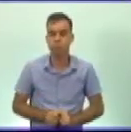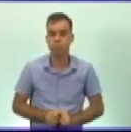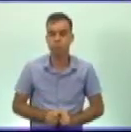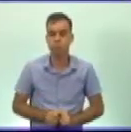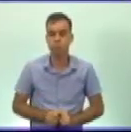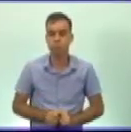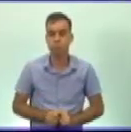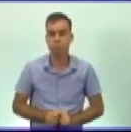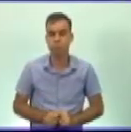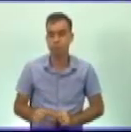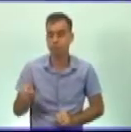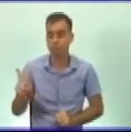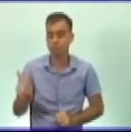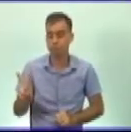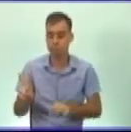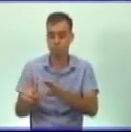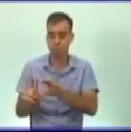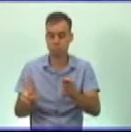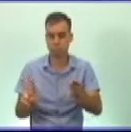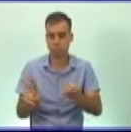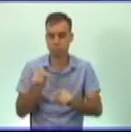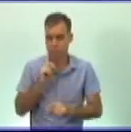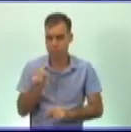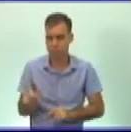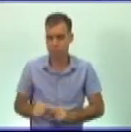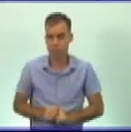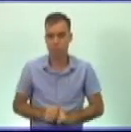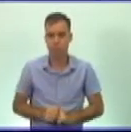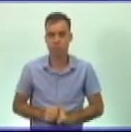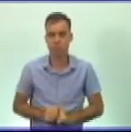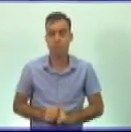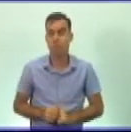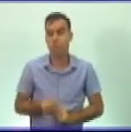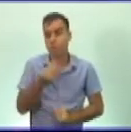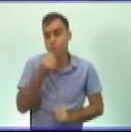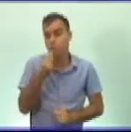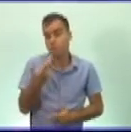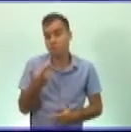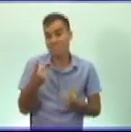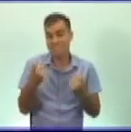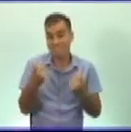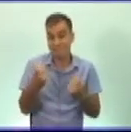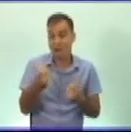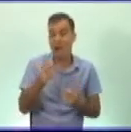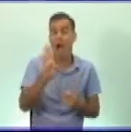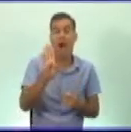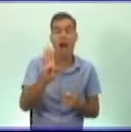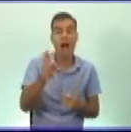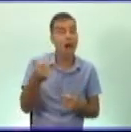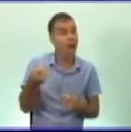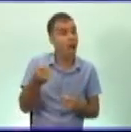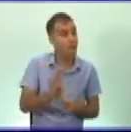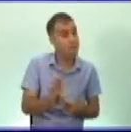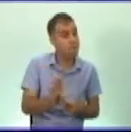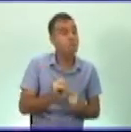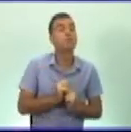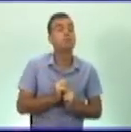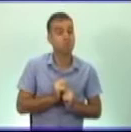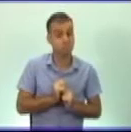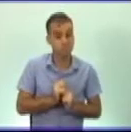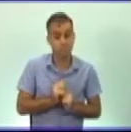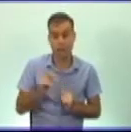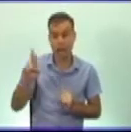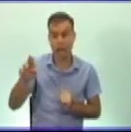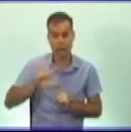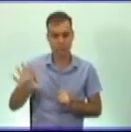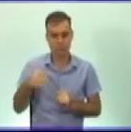El volumen del cilindro. Pero para hallar el volumen del cilindro me hace falta el área de la base. Y ya tenemos el radio, por